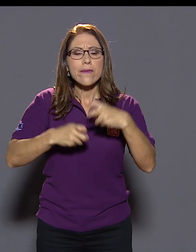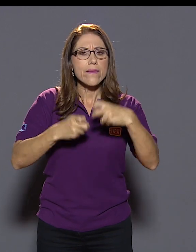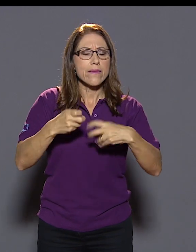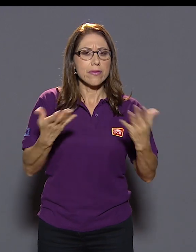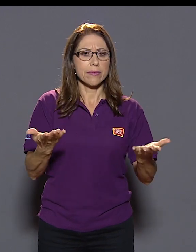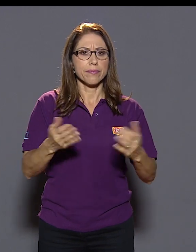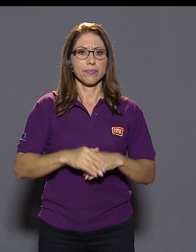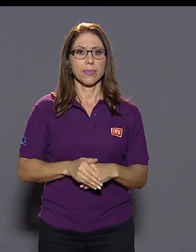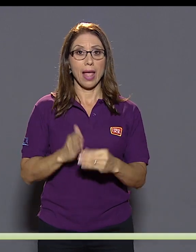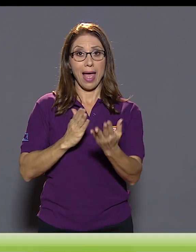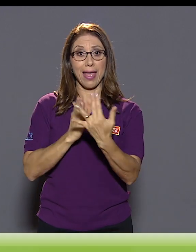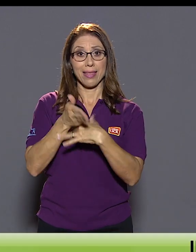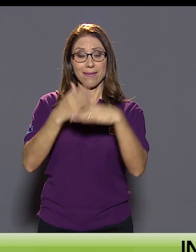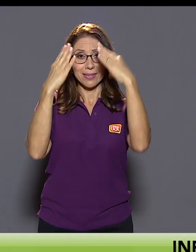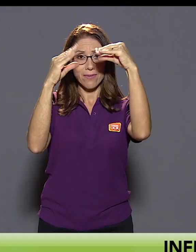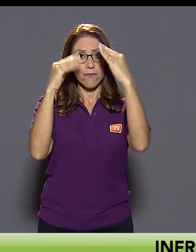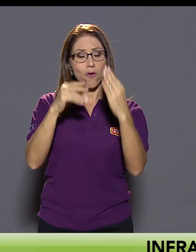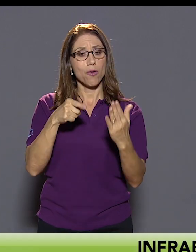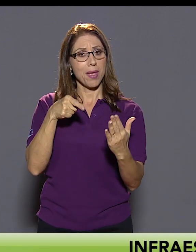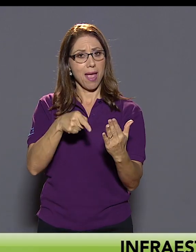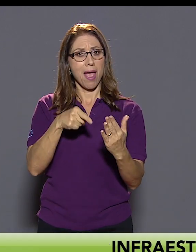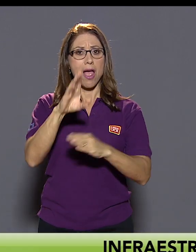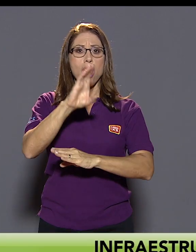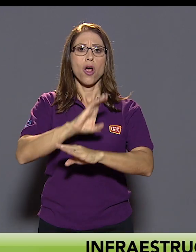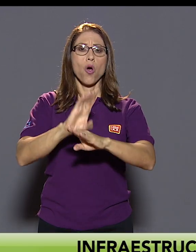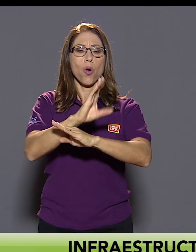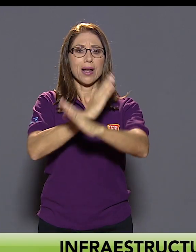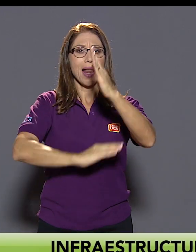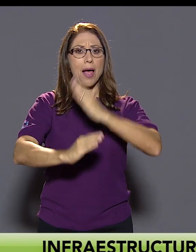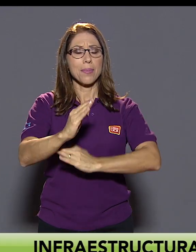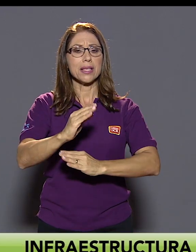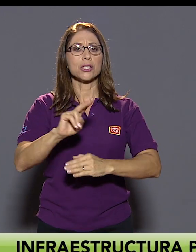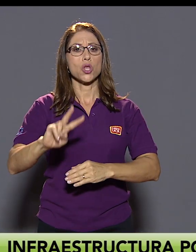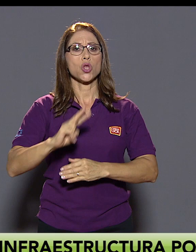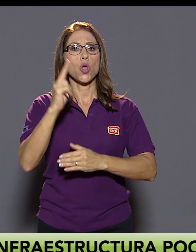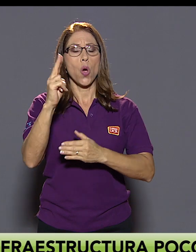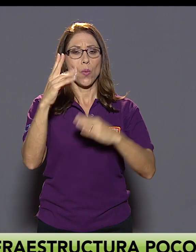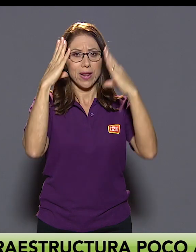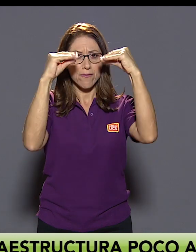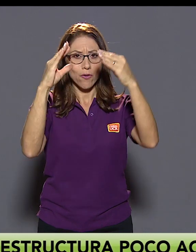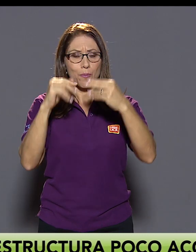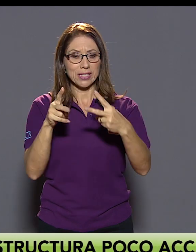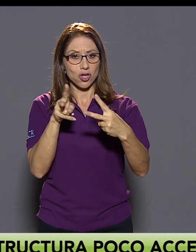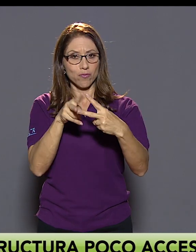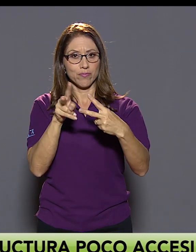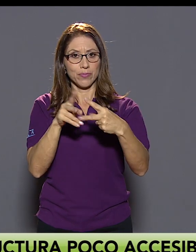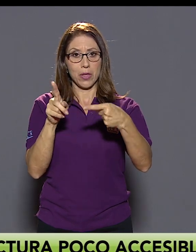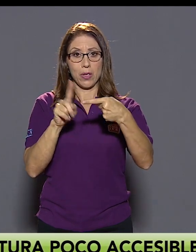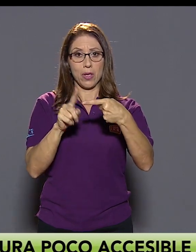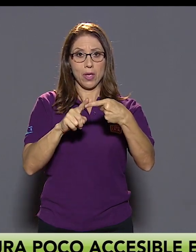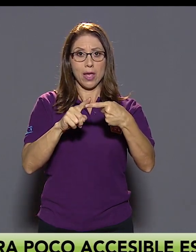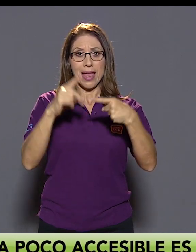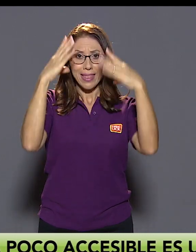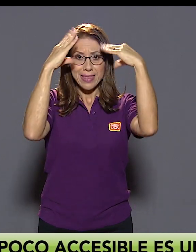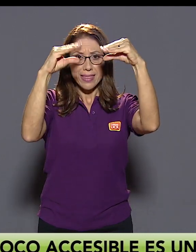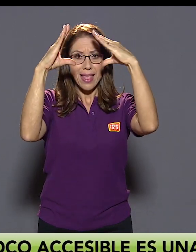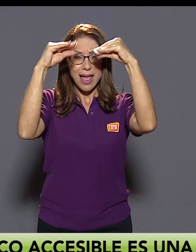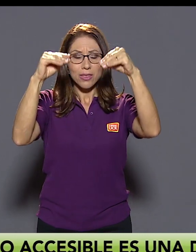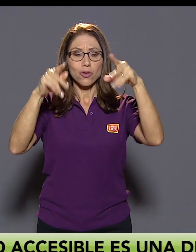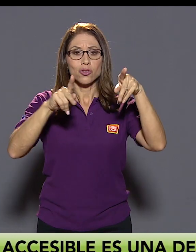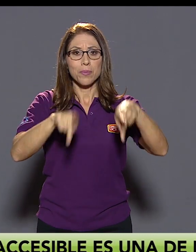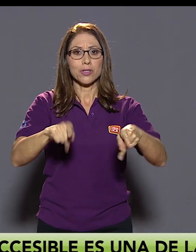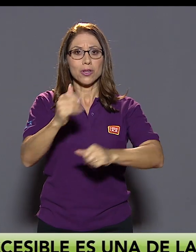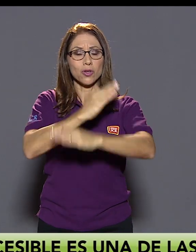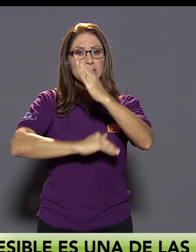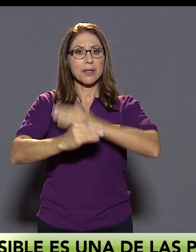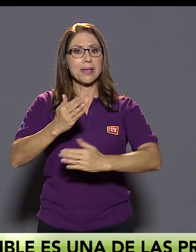índole. Por medio de este informe, el CONAPDIS recopiló doble información. es decir, obtuvo datos en cuanto a la accesibilidad